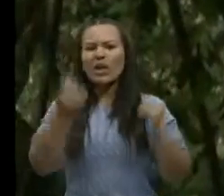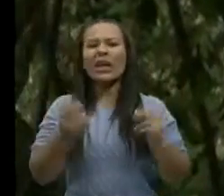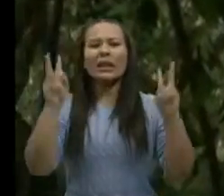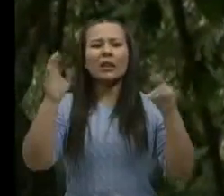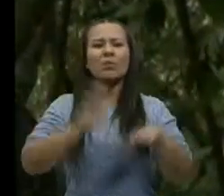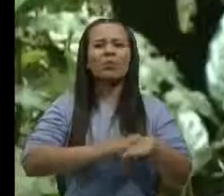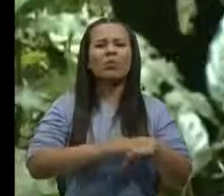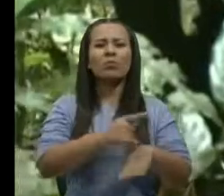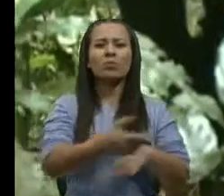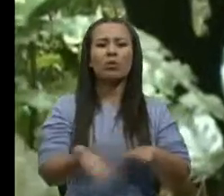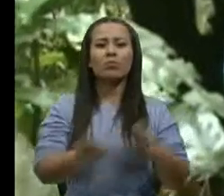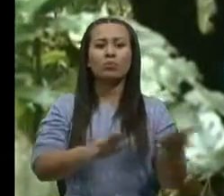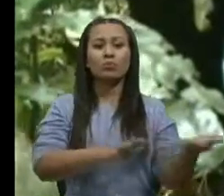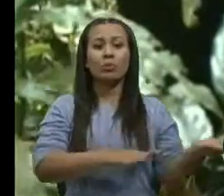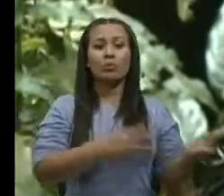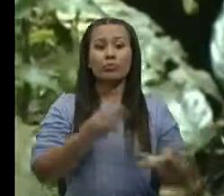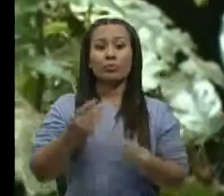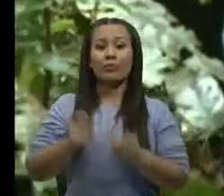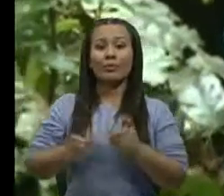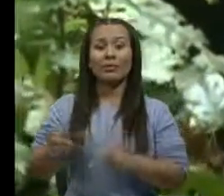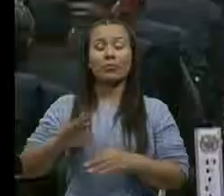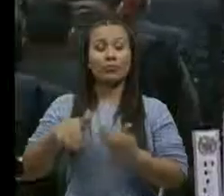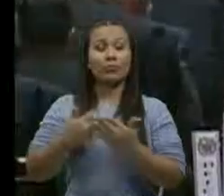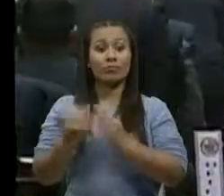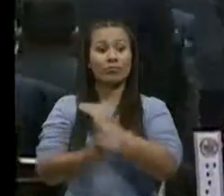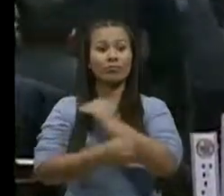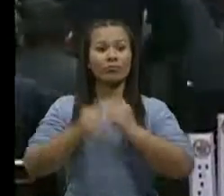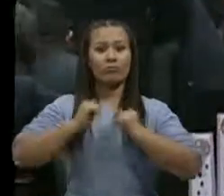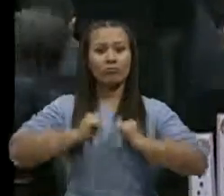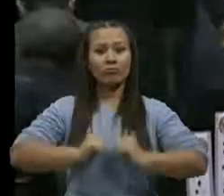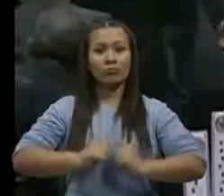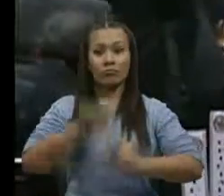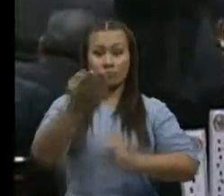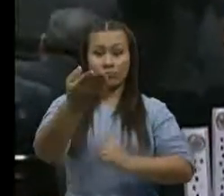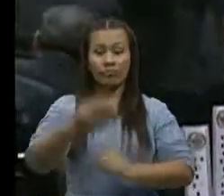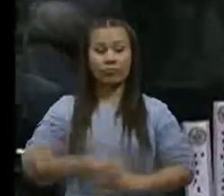causas del hecho que conmocionó y enlutó a todo el país. Informó Javier Gallo.